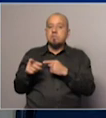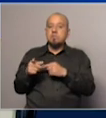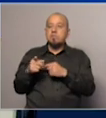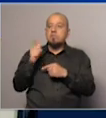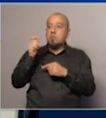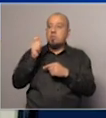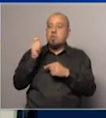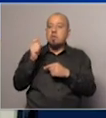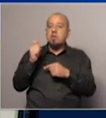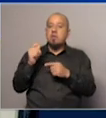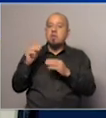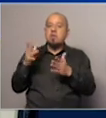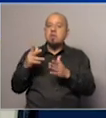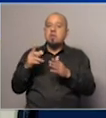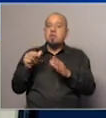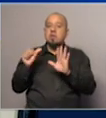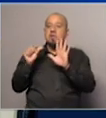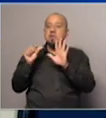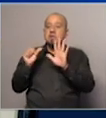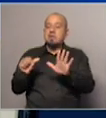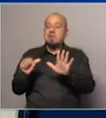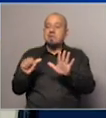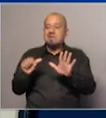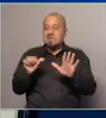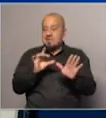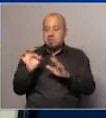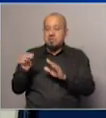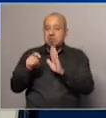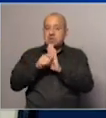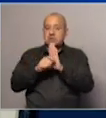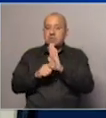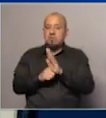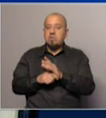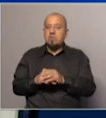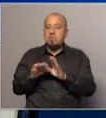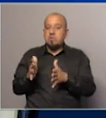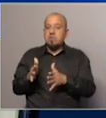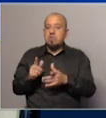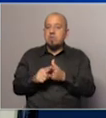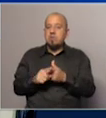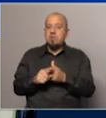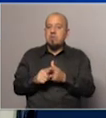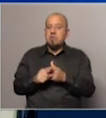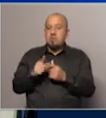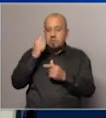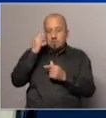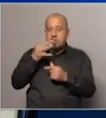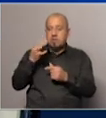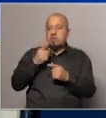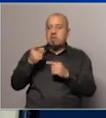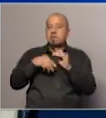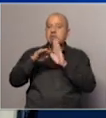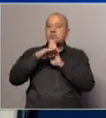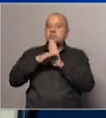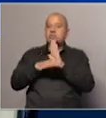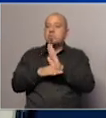urgente consideración una ley de 600 artículos bueno realmente es un programa